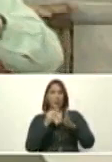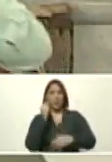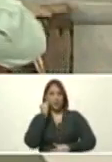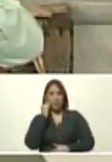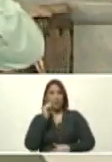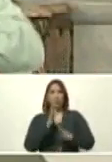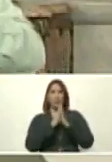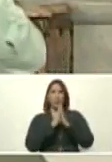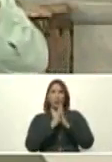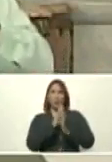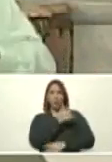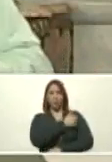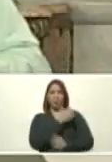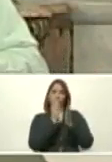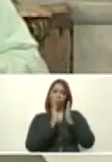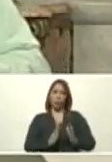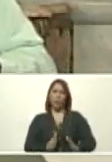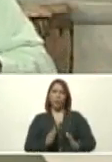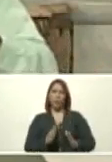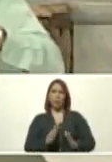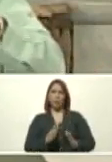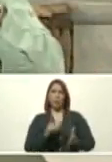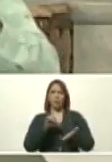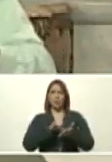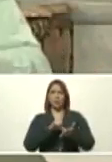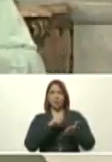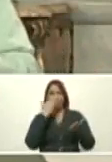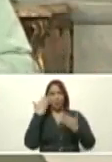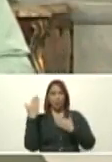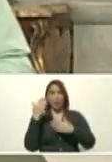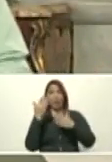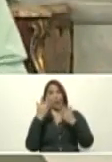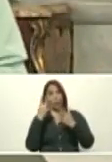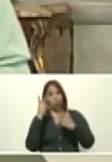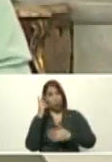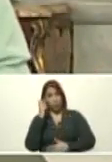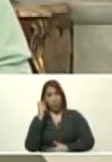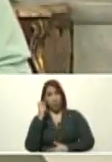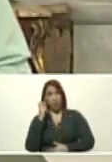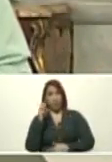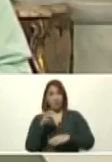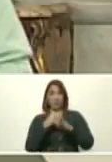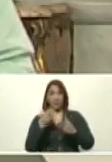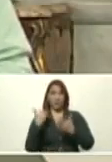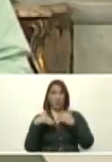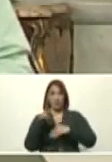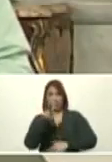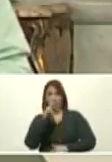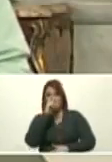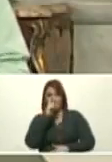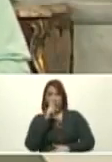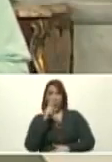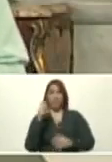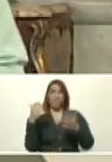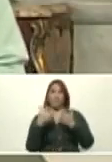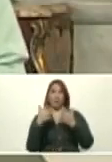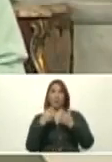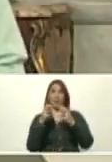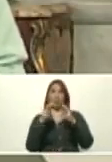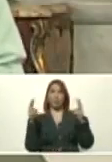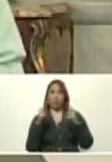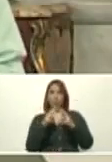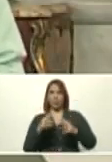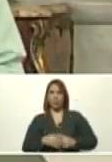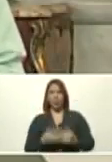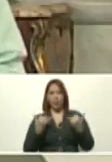escuelas y liceos? Vamos a escuchar a Yelitza la Avanzadora, que estuvo hace 3 años en la Batalla de los Puentes y que ahora está en la batalla educativa.